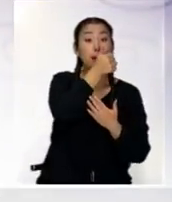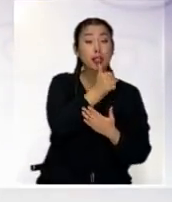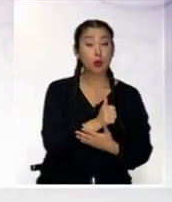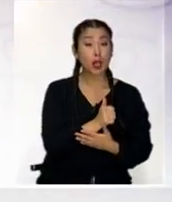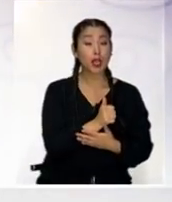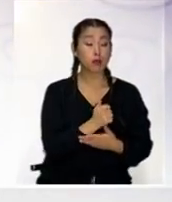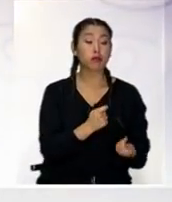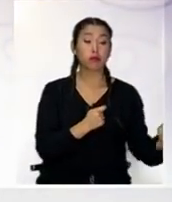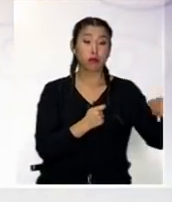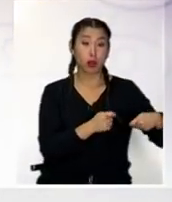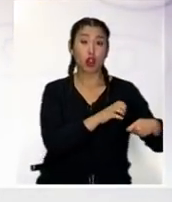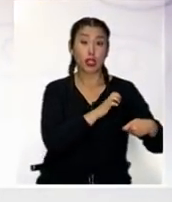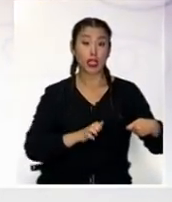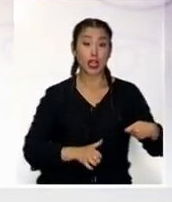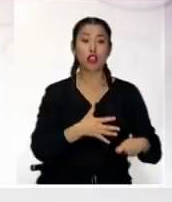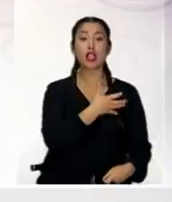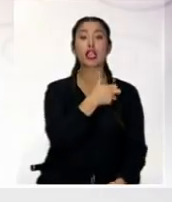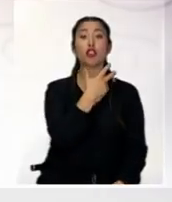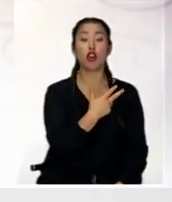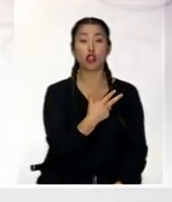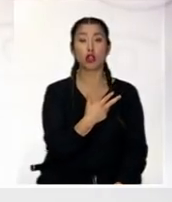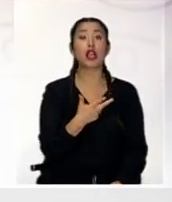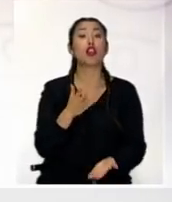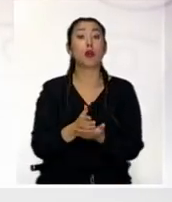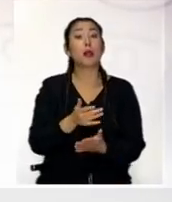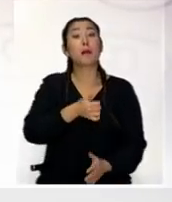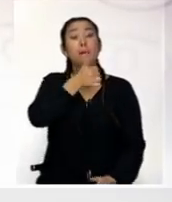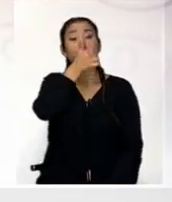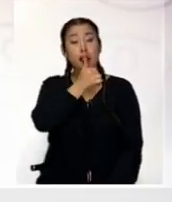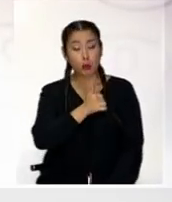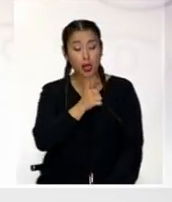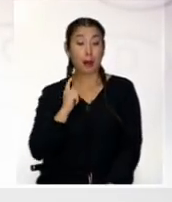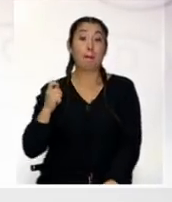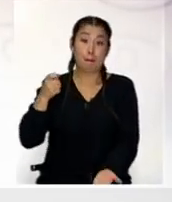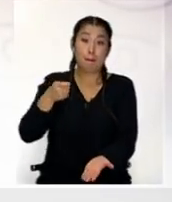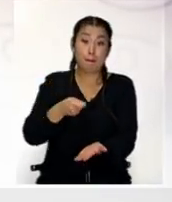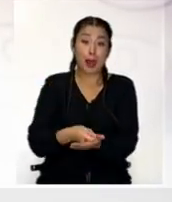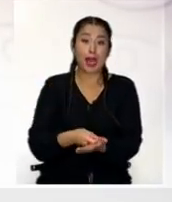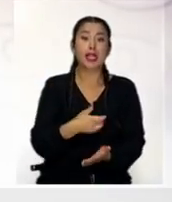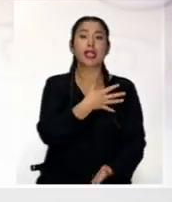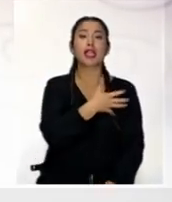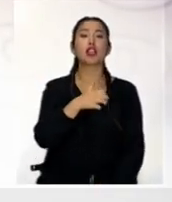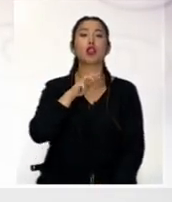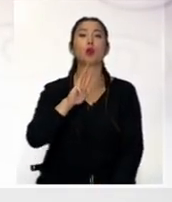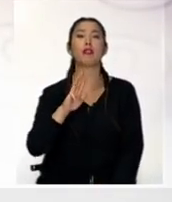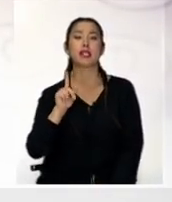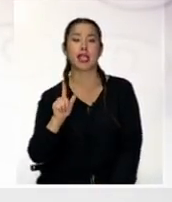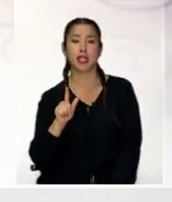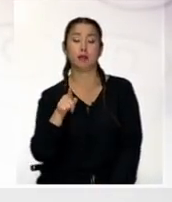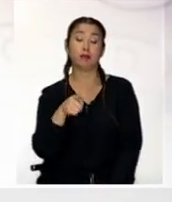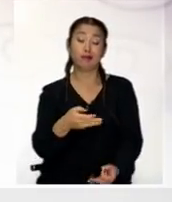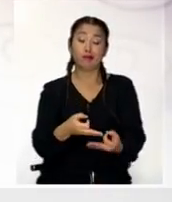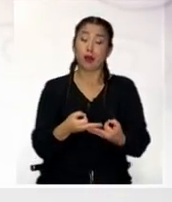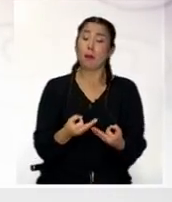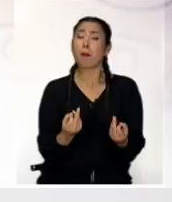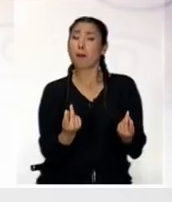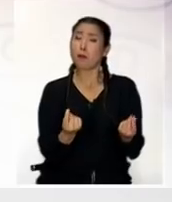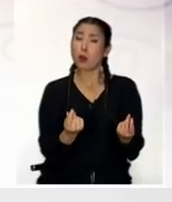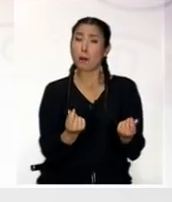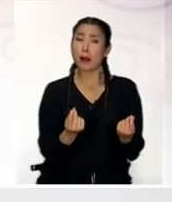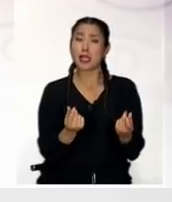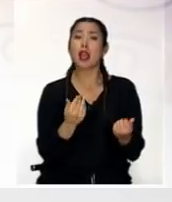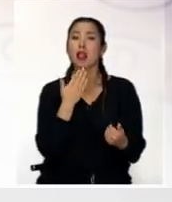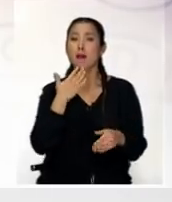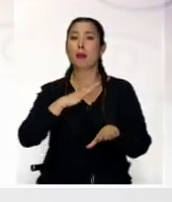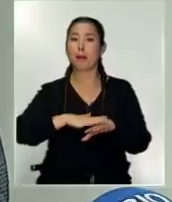particulares subvencionados 508 y los particulares pagados 597. Cifras parecidas se vieron